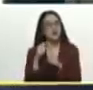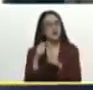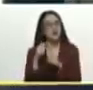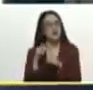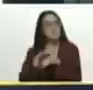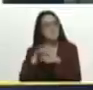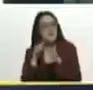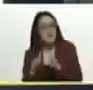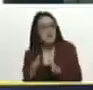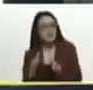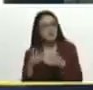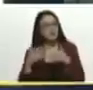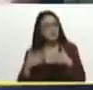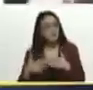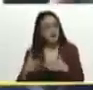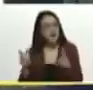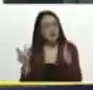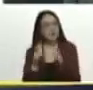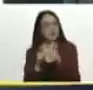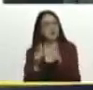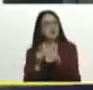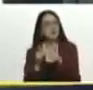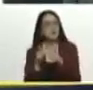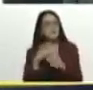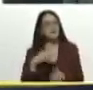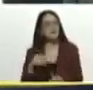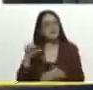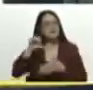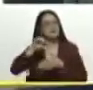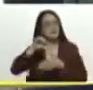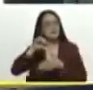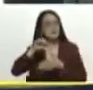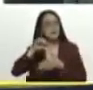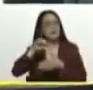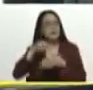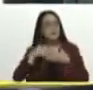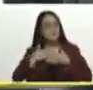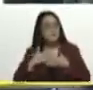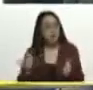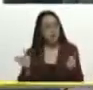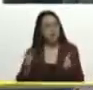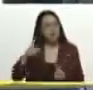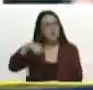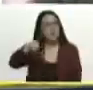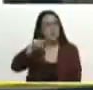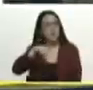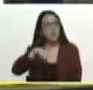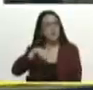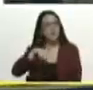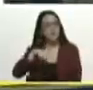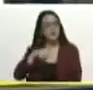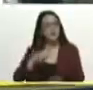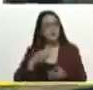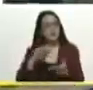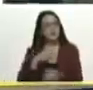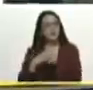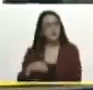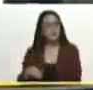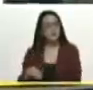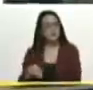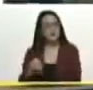a vísperas del encuentro de presidentes de Sudamérica. La apertura de puertas que usted le está ofreciendo al